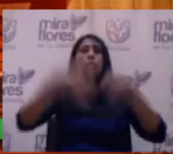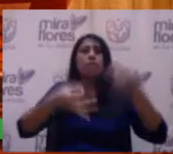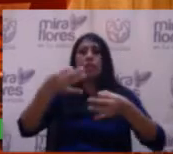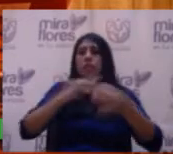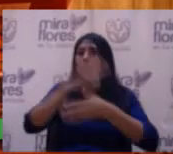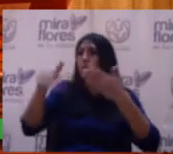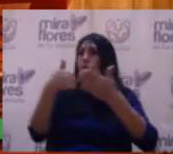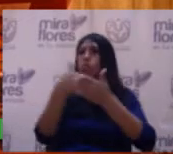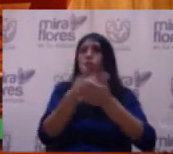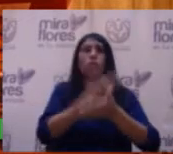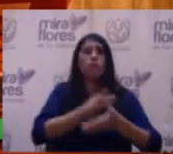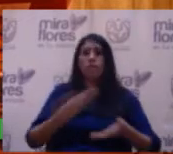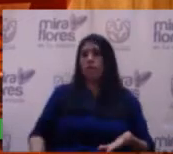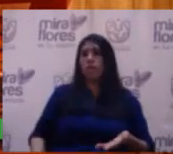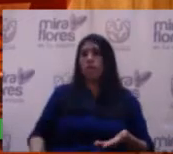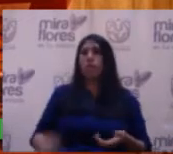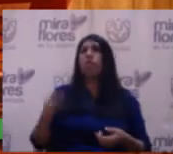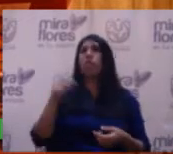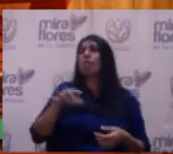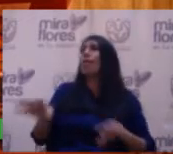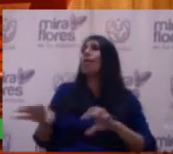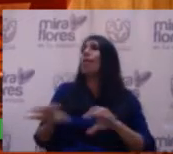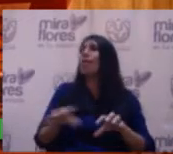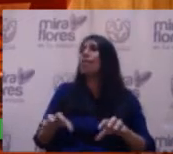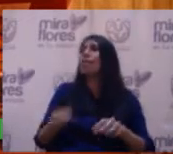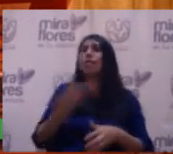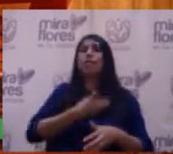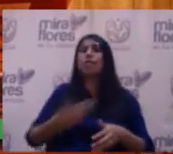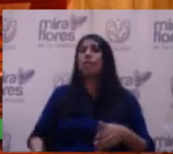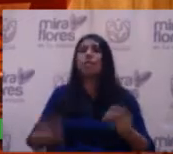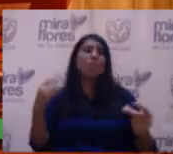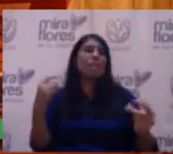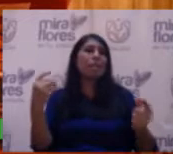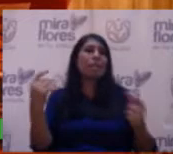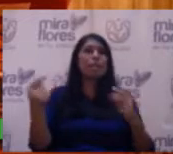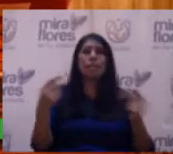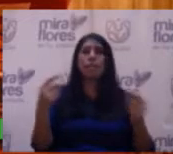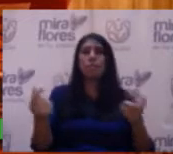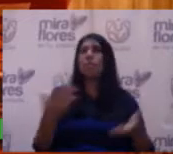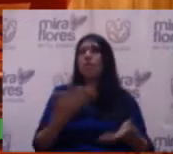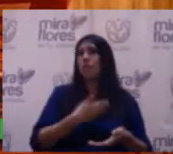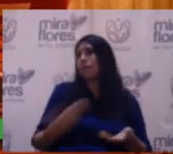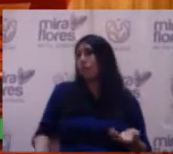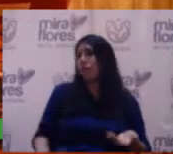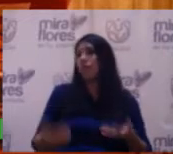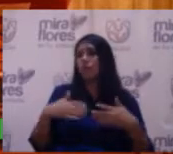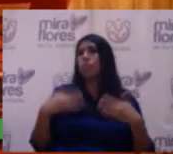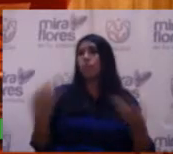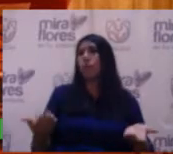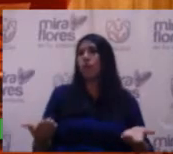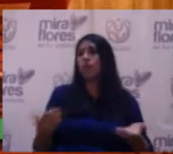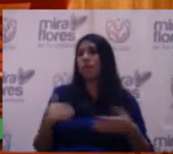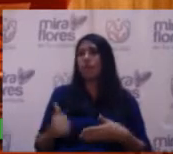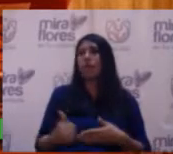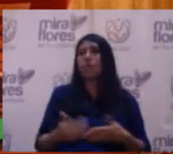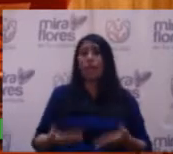Estado. Y lo que se busca es que el Estado sea más ágil y que sea un Estado puesto al servicio de los